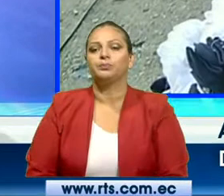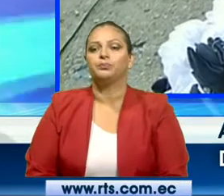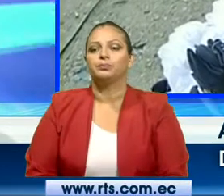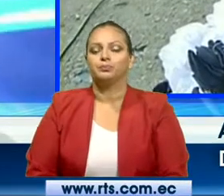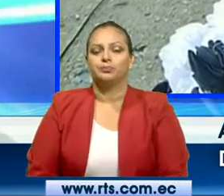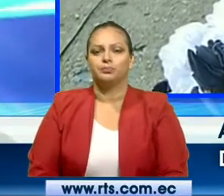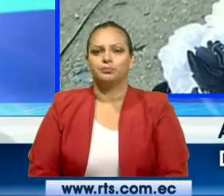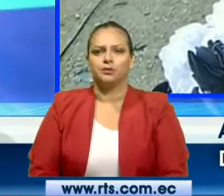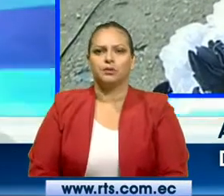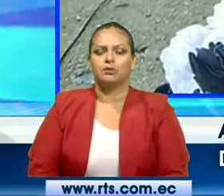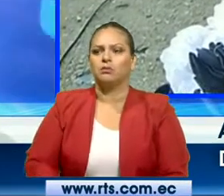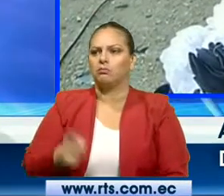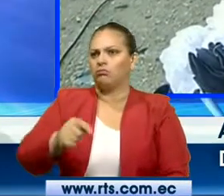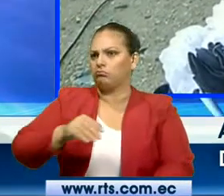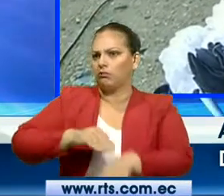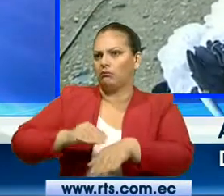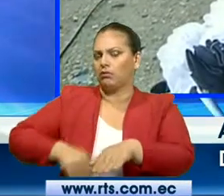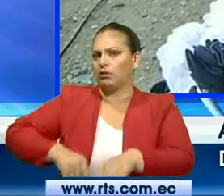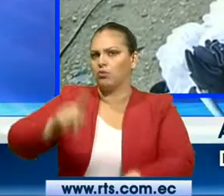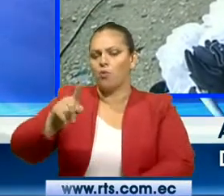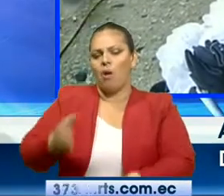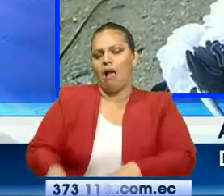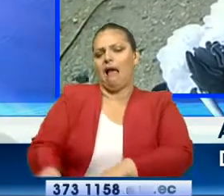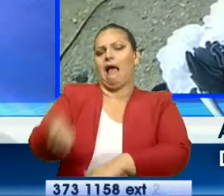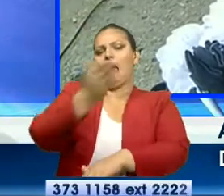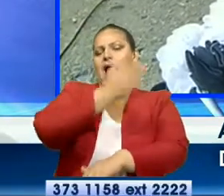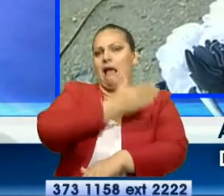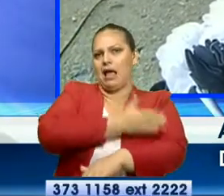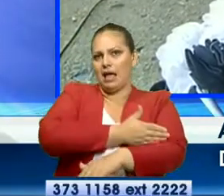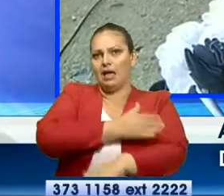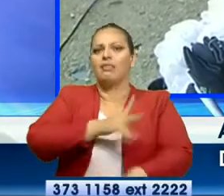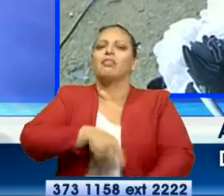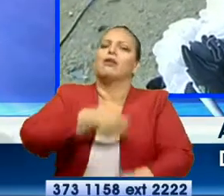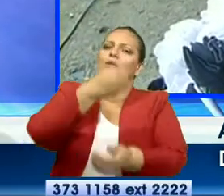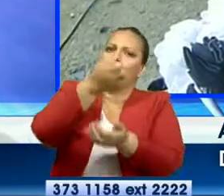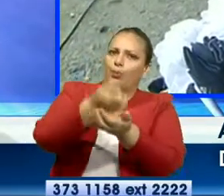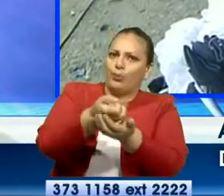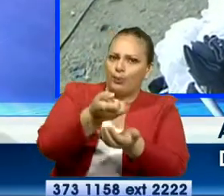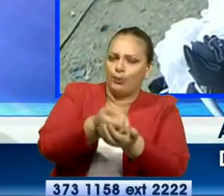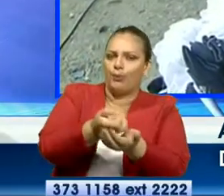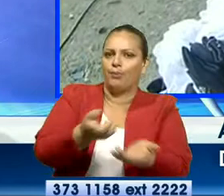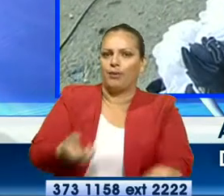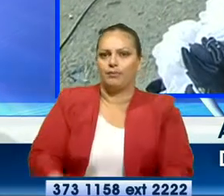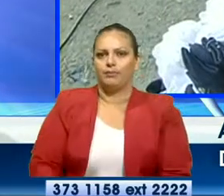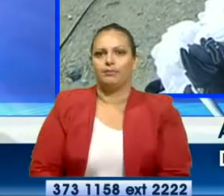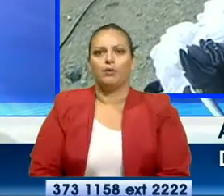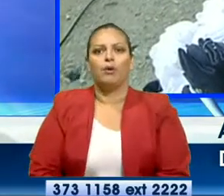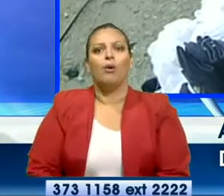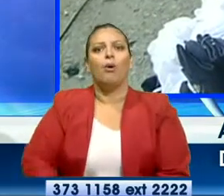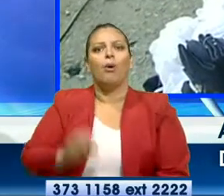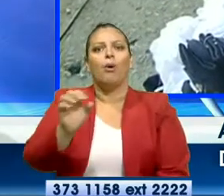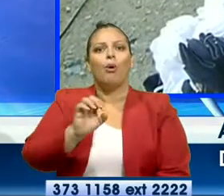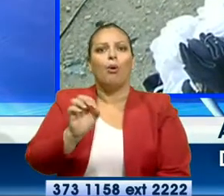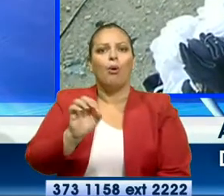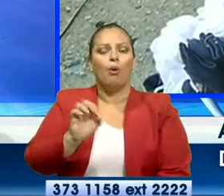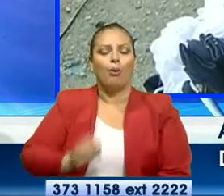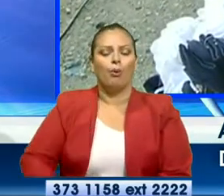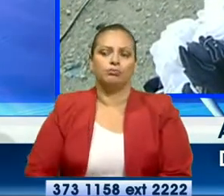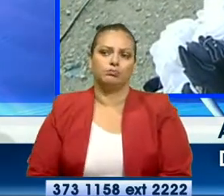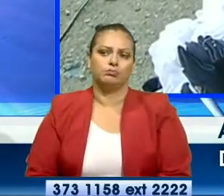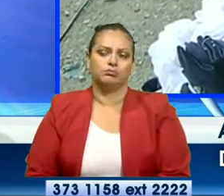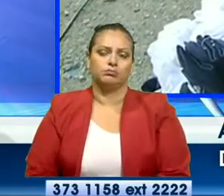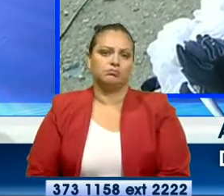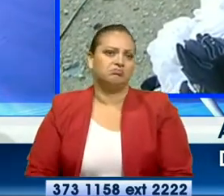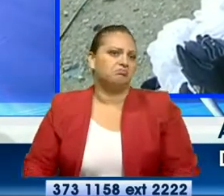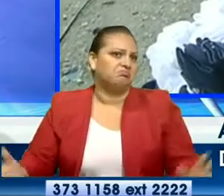las cosas ya lo que tiene que ver es un uniforme y eso le comienzan a comprar y algunos que reciclan porque por ejemplo hay personas que